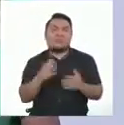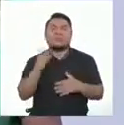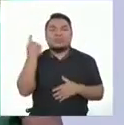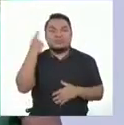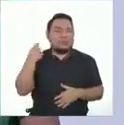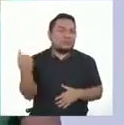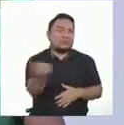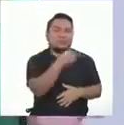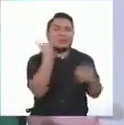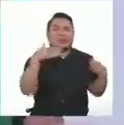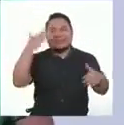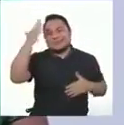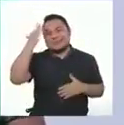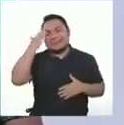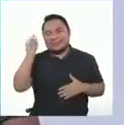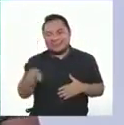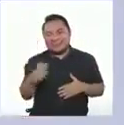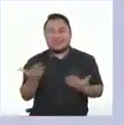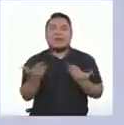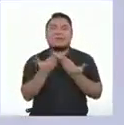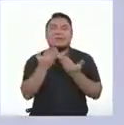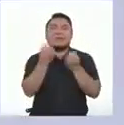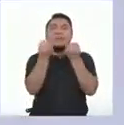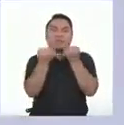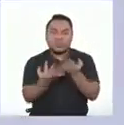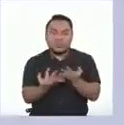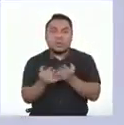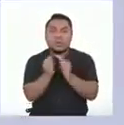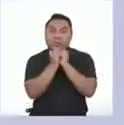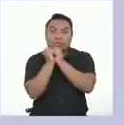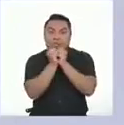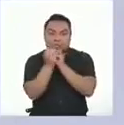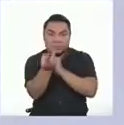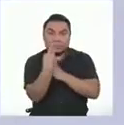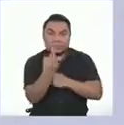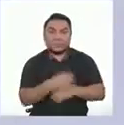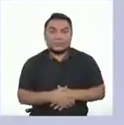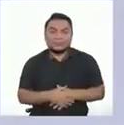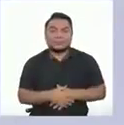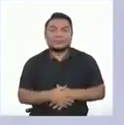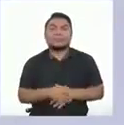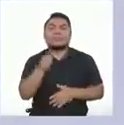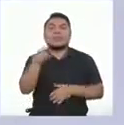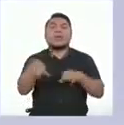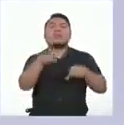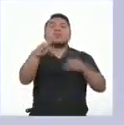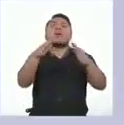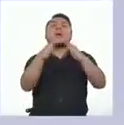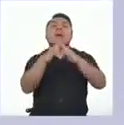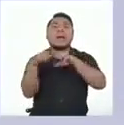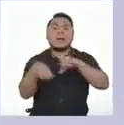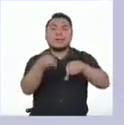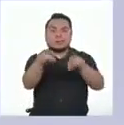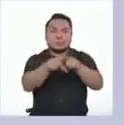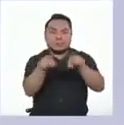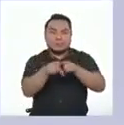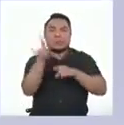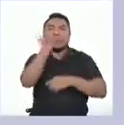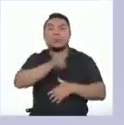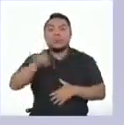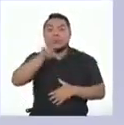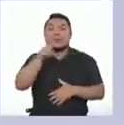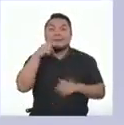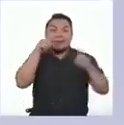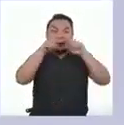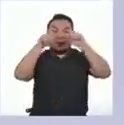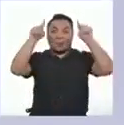ya sabemos realizar estos cálculos. Hagámoslo juntos. Hazlo tú en casa también